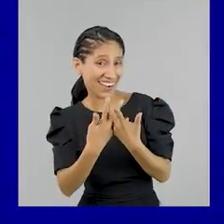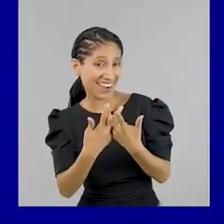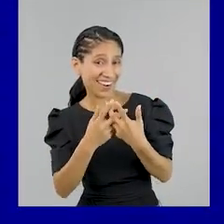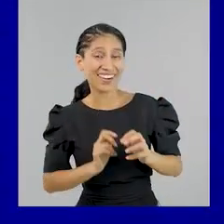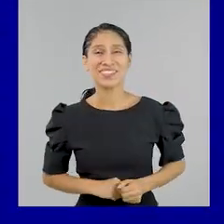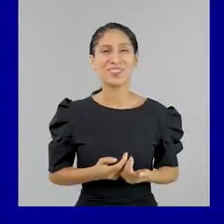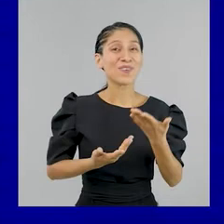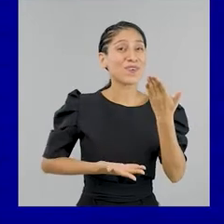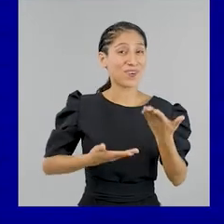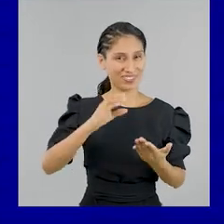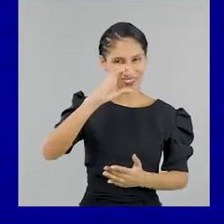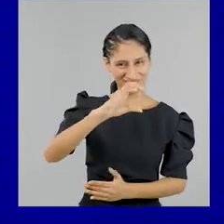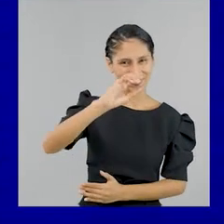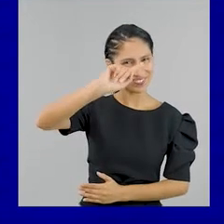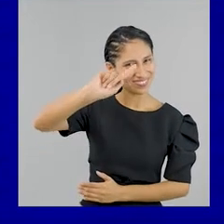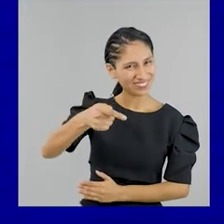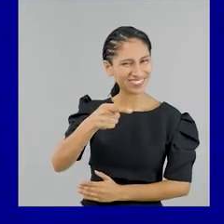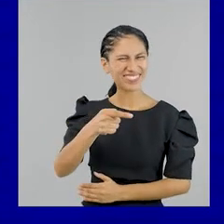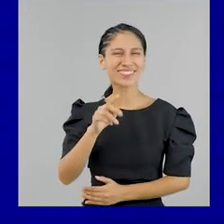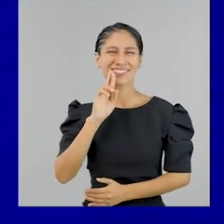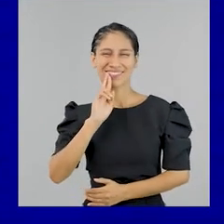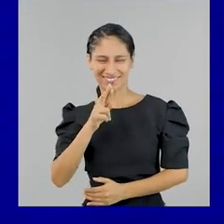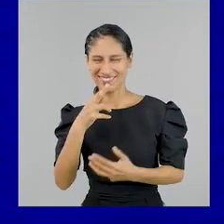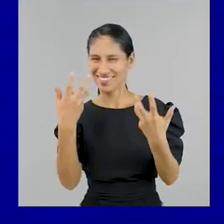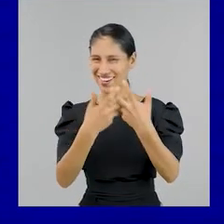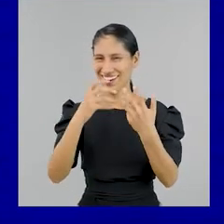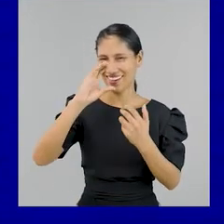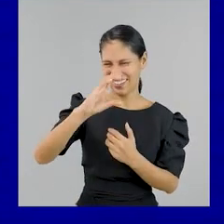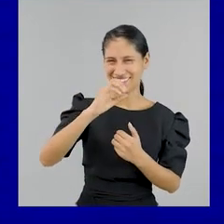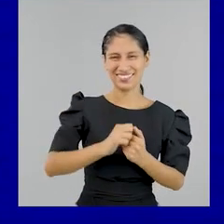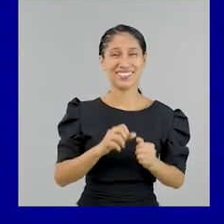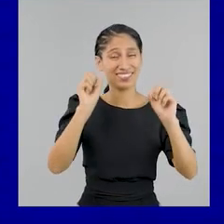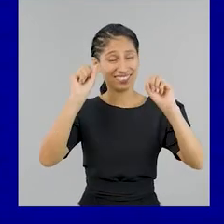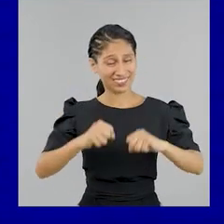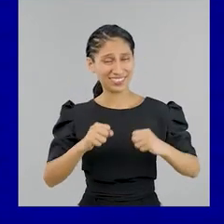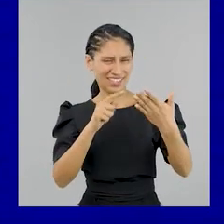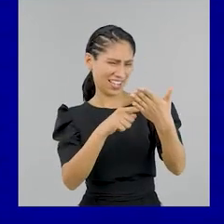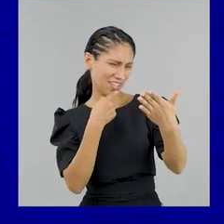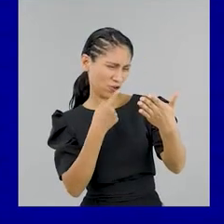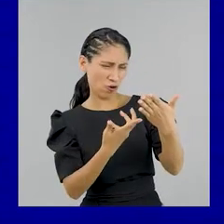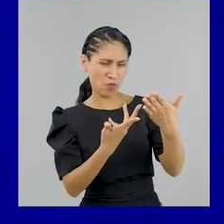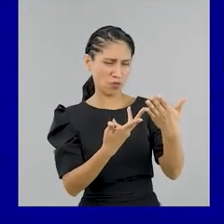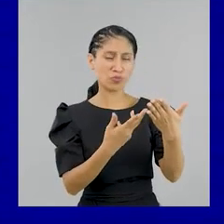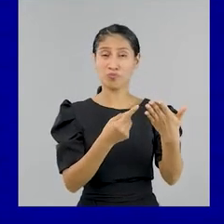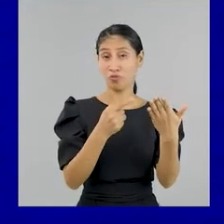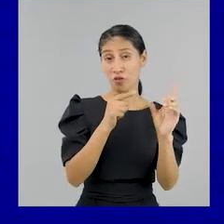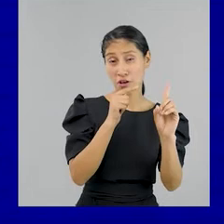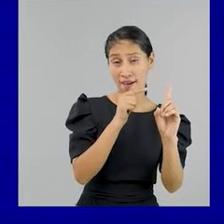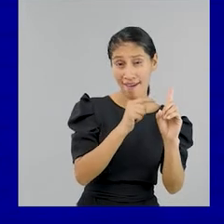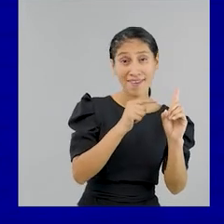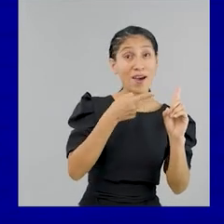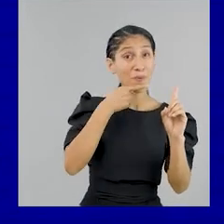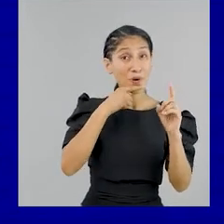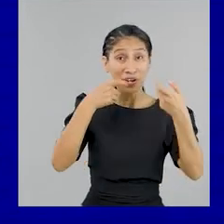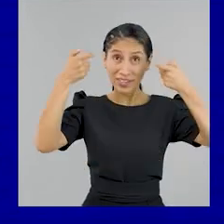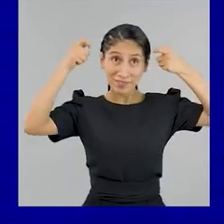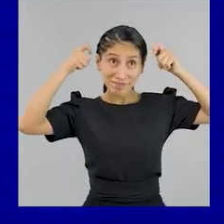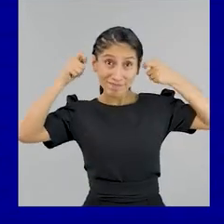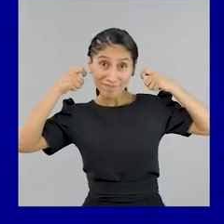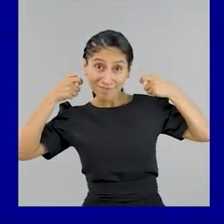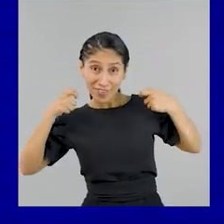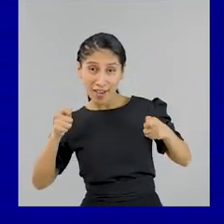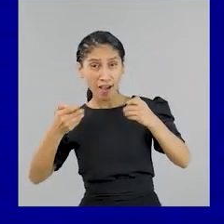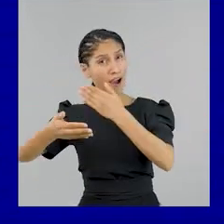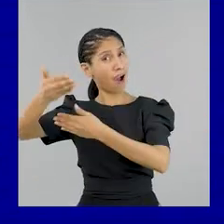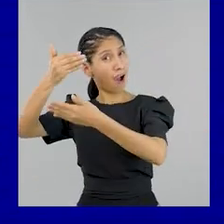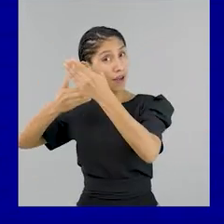es la alternativa C. Reforzar la idea de que, incluso muchos años después, los autores no se